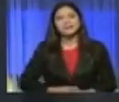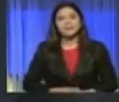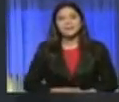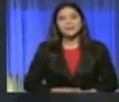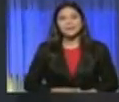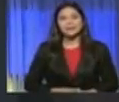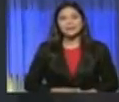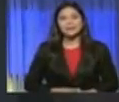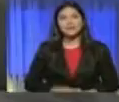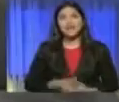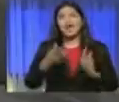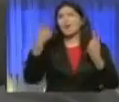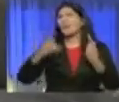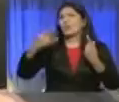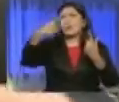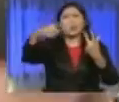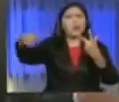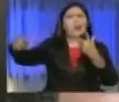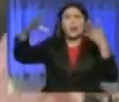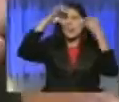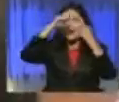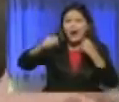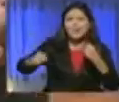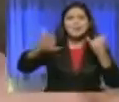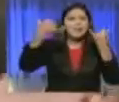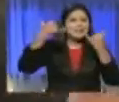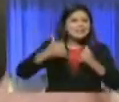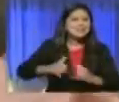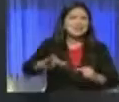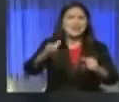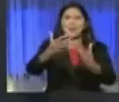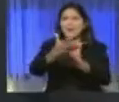a hijo del embajador